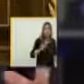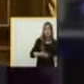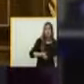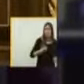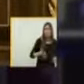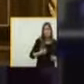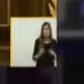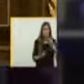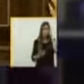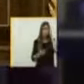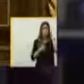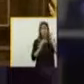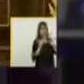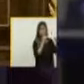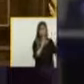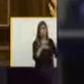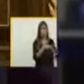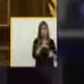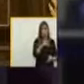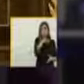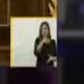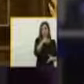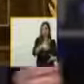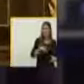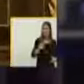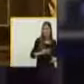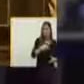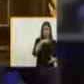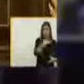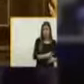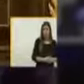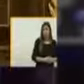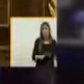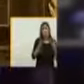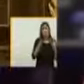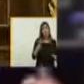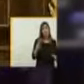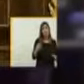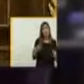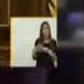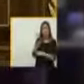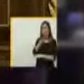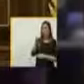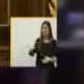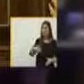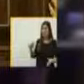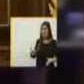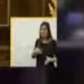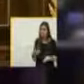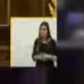esta forma de faltar al respeto innecesariamente aos outros partidos e aos votantes de esos partidos ou ao público que